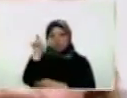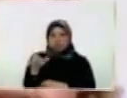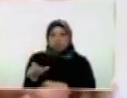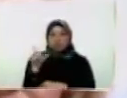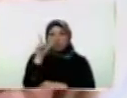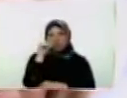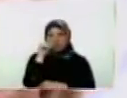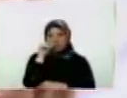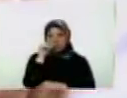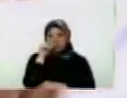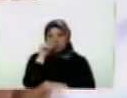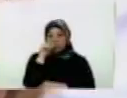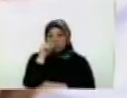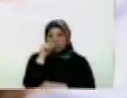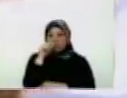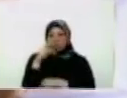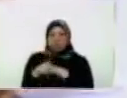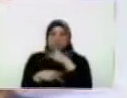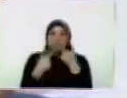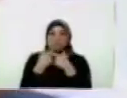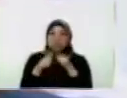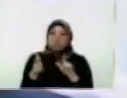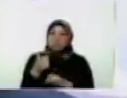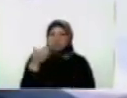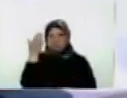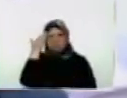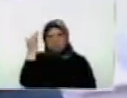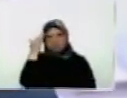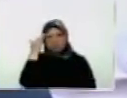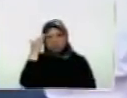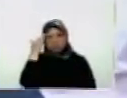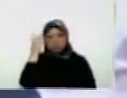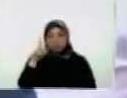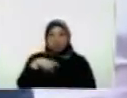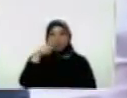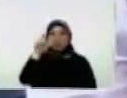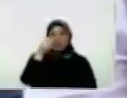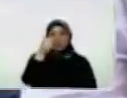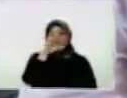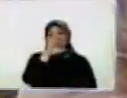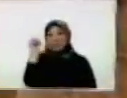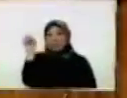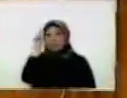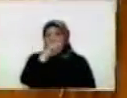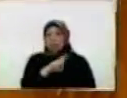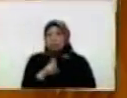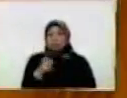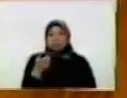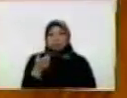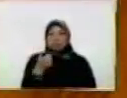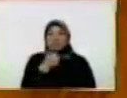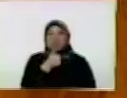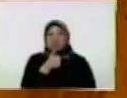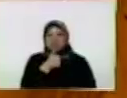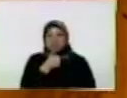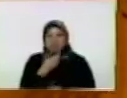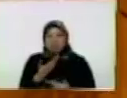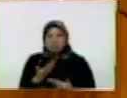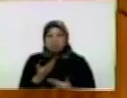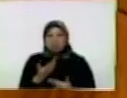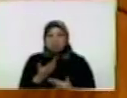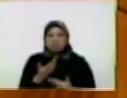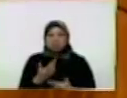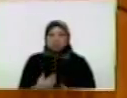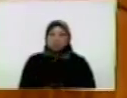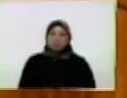Matos. Pero ¿quiénes retoman esta lucha después de 100 años? ¿Quiénes lo hacen? Y ahí